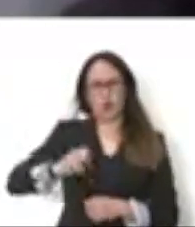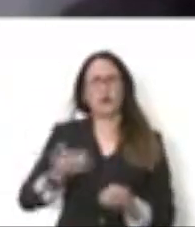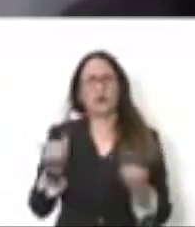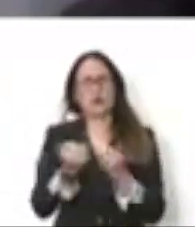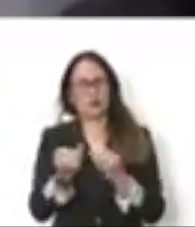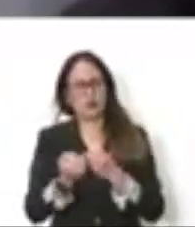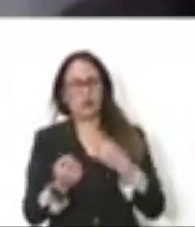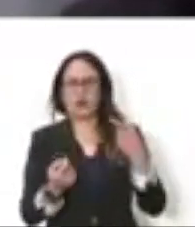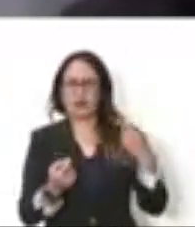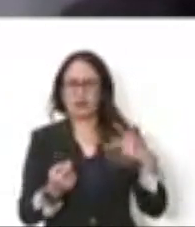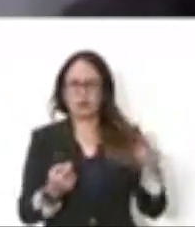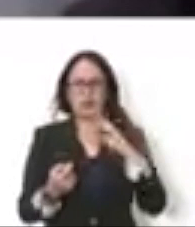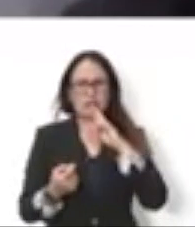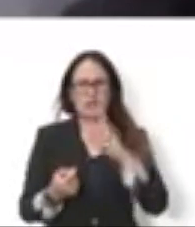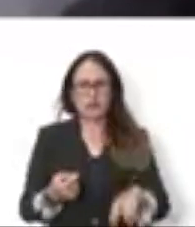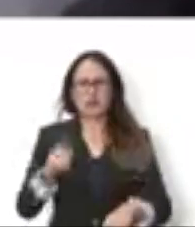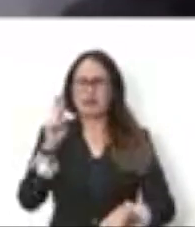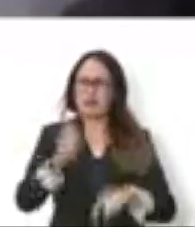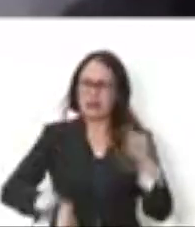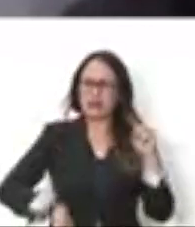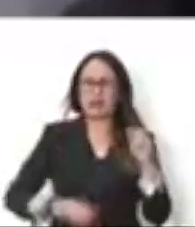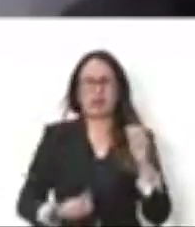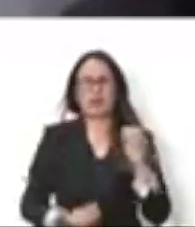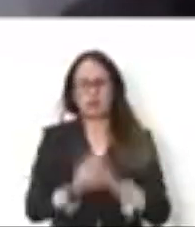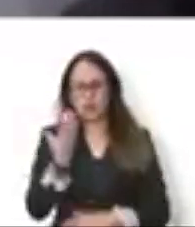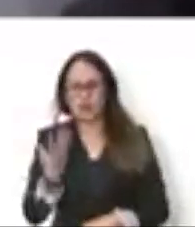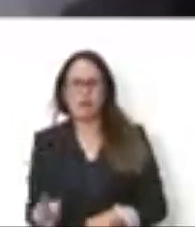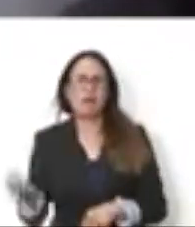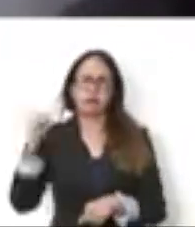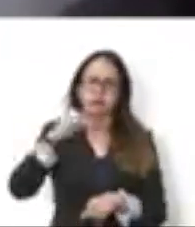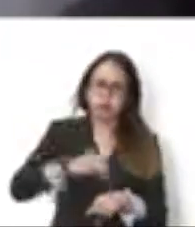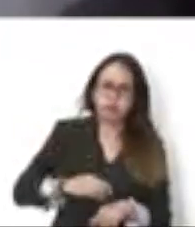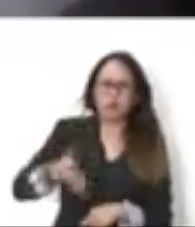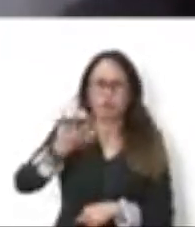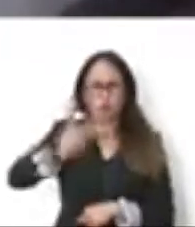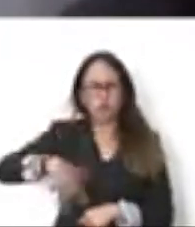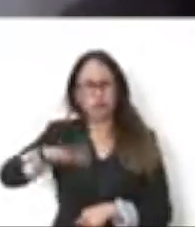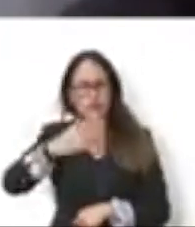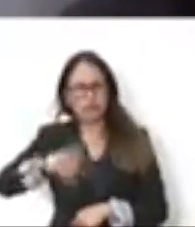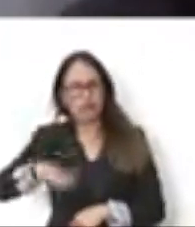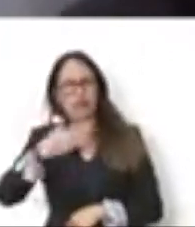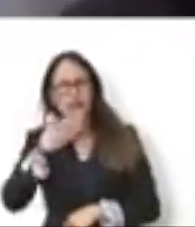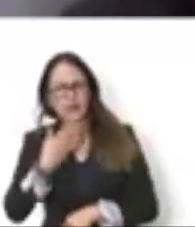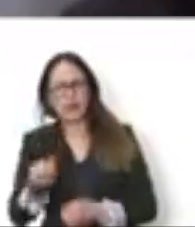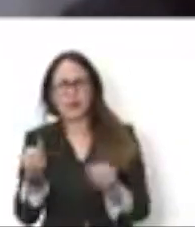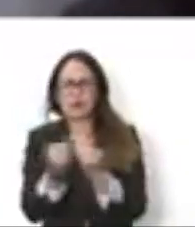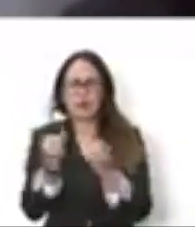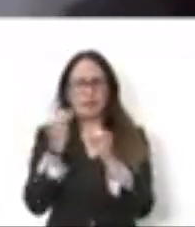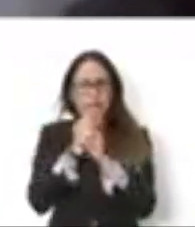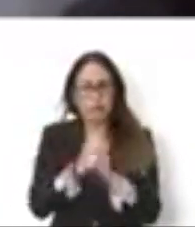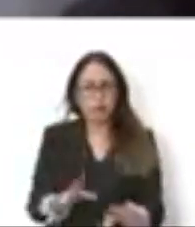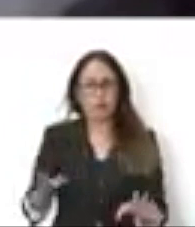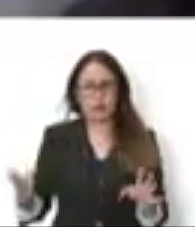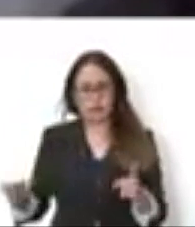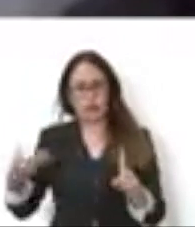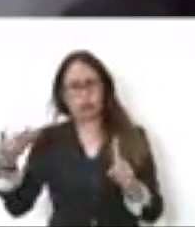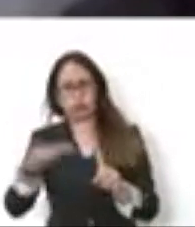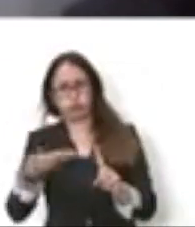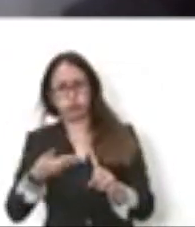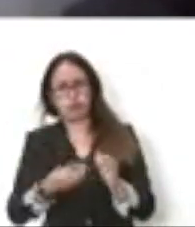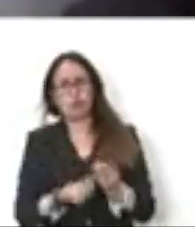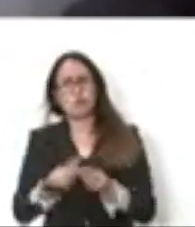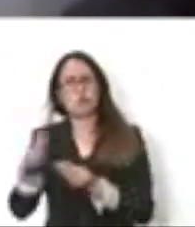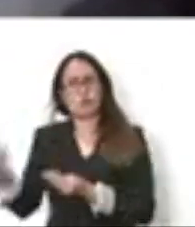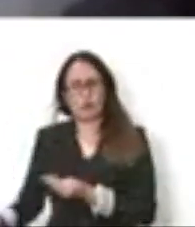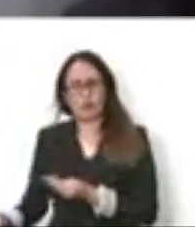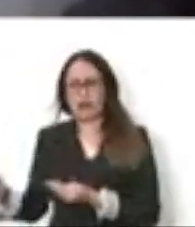la respuesta del sujeto obligado a hacer la búsqueda correspondiente y entregar la información solicitada en este caso